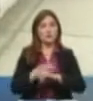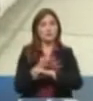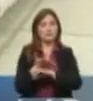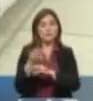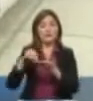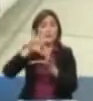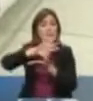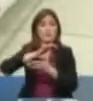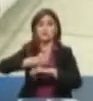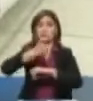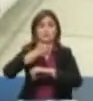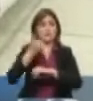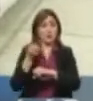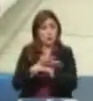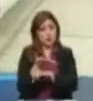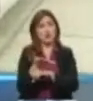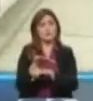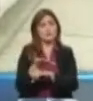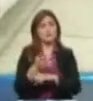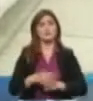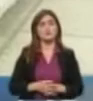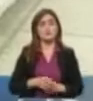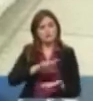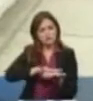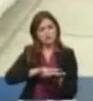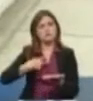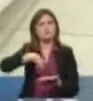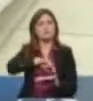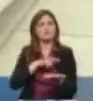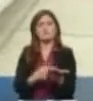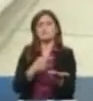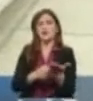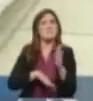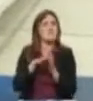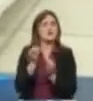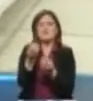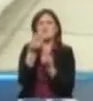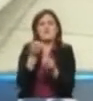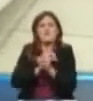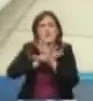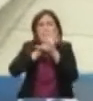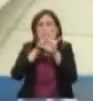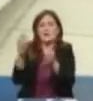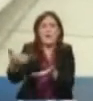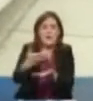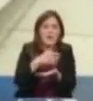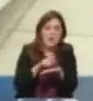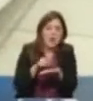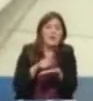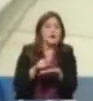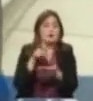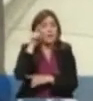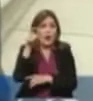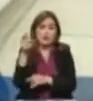Plenario de la Asamblea Nacional. En esta reunión vamos a tratar de sacar la mayor información que podamos. El fiscal nos